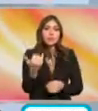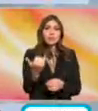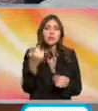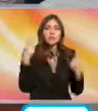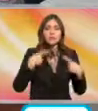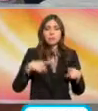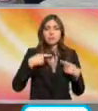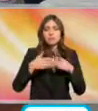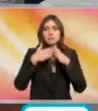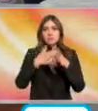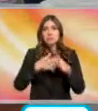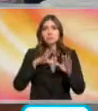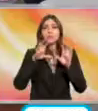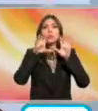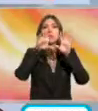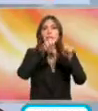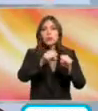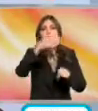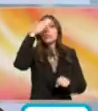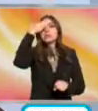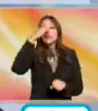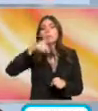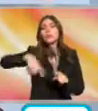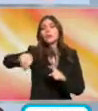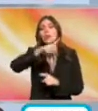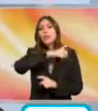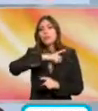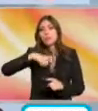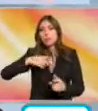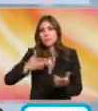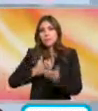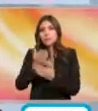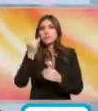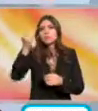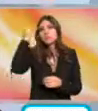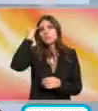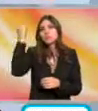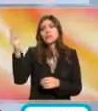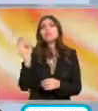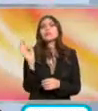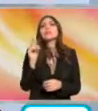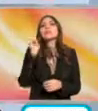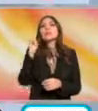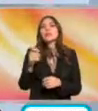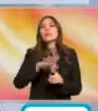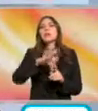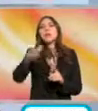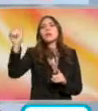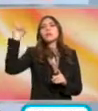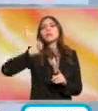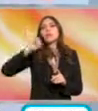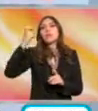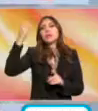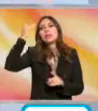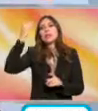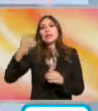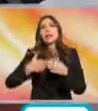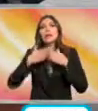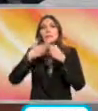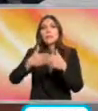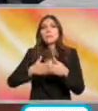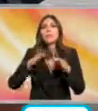los emboscaban, sabían que por ahí tenían que pasar. Y pues imagínate lo que sería también en el mar, en ese tipo de barcos,